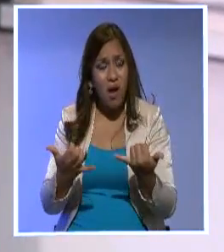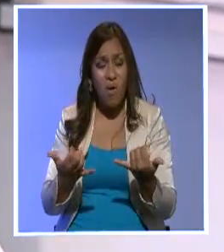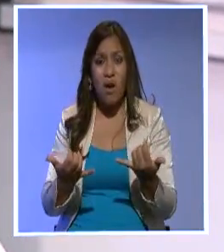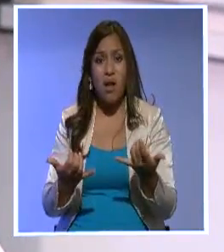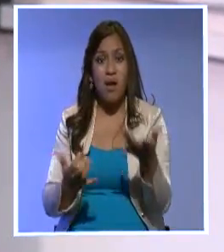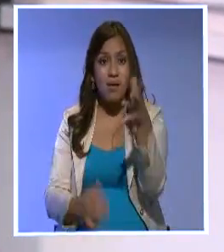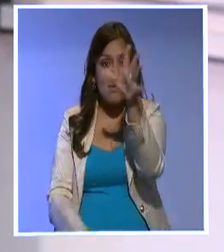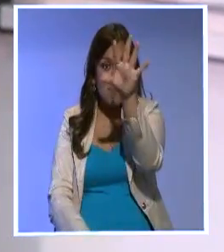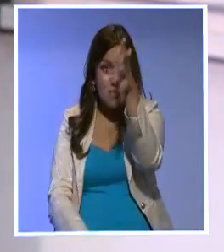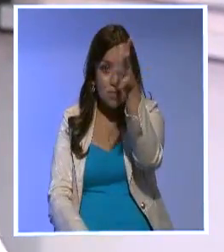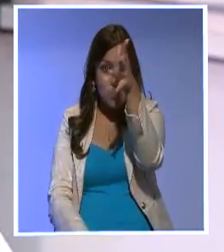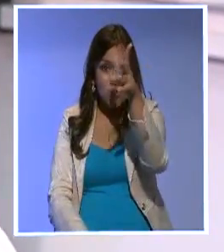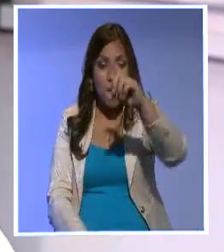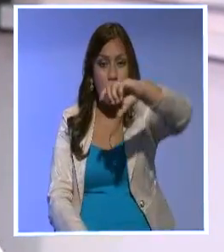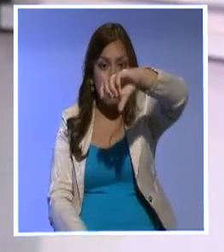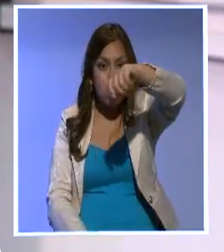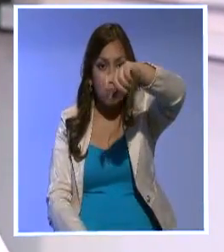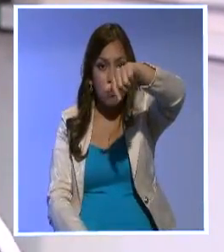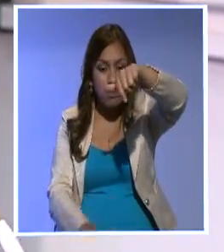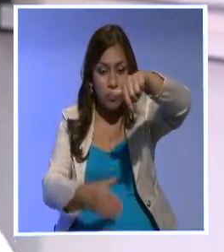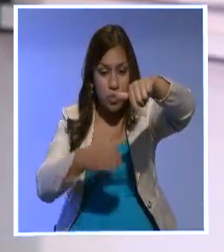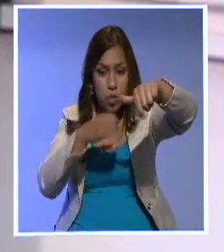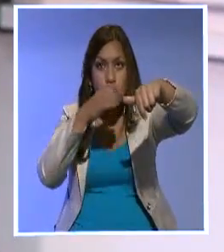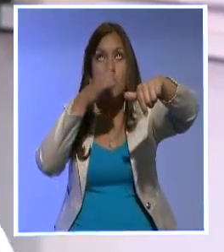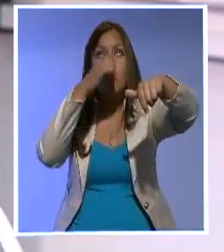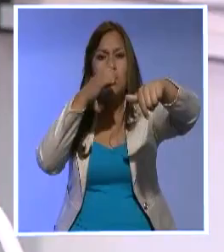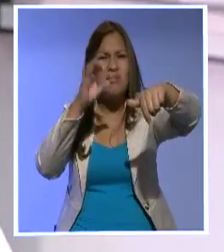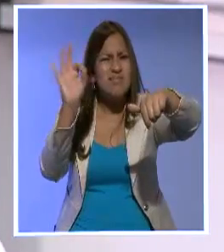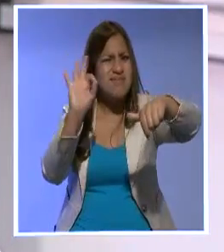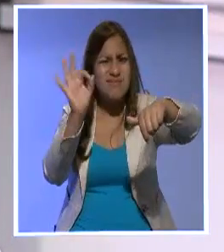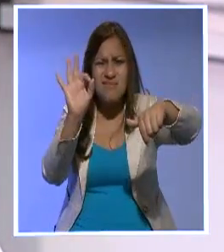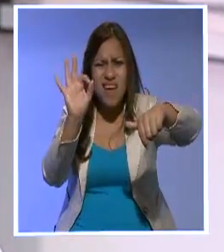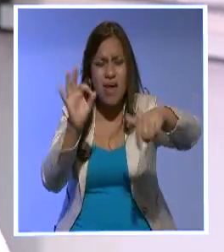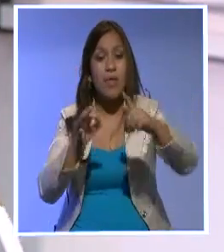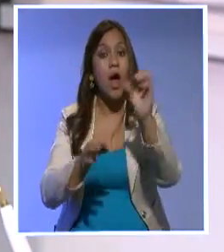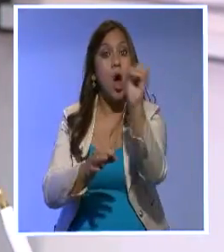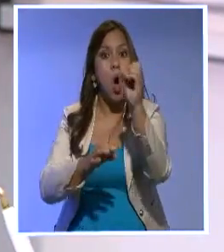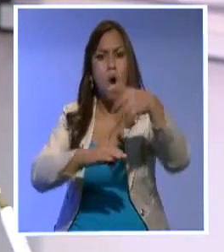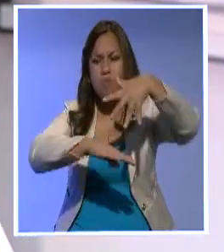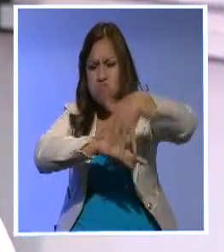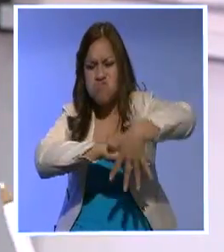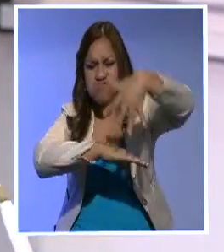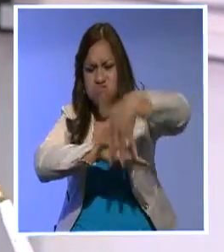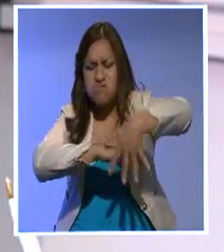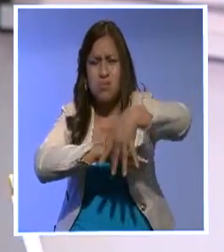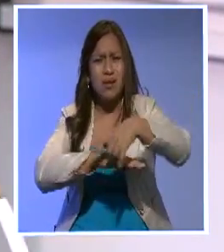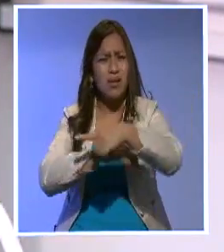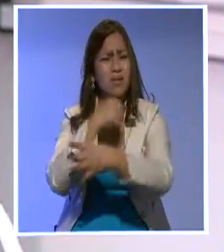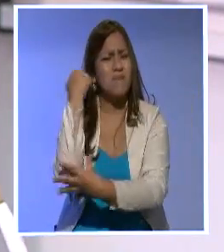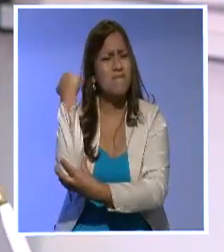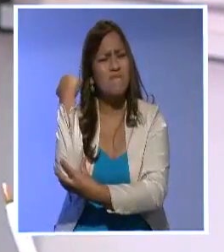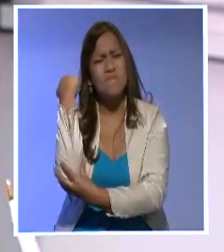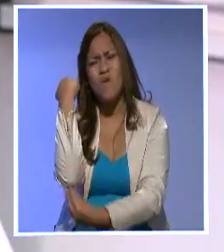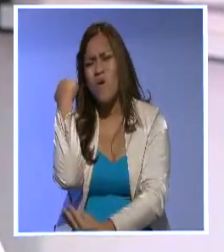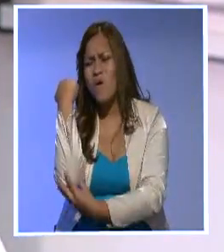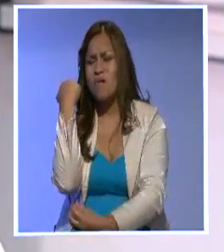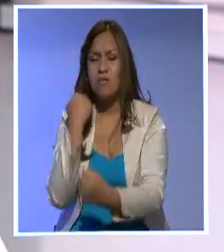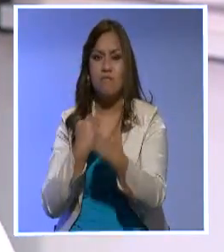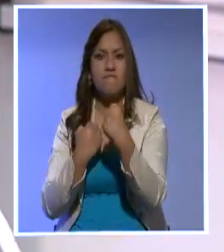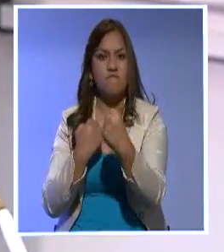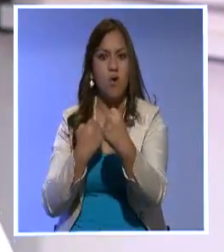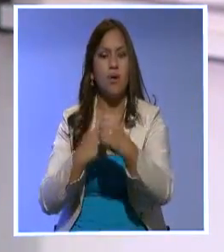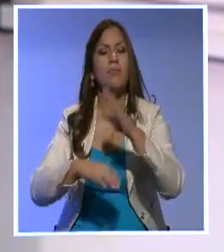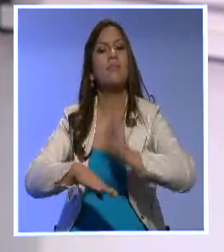sistemas decentes de agua potable y de alcantarillado y los mantengas sometidos a una pobreza que ha sido generada